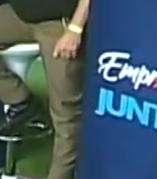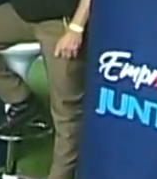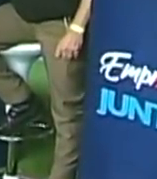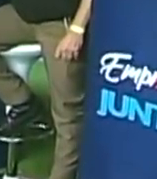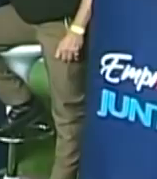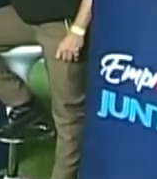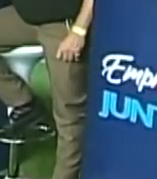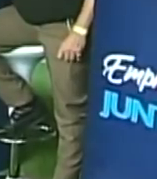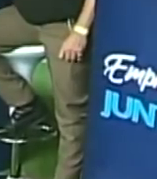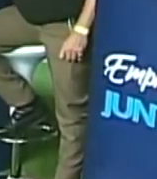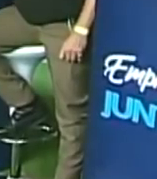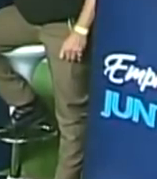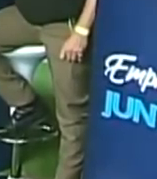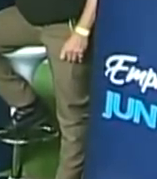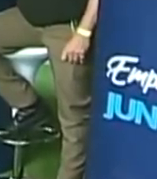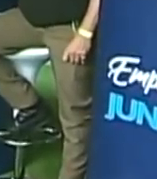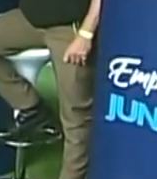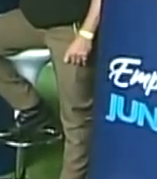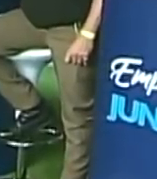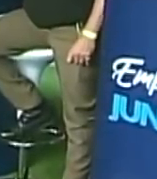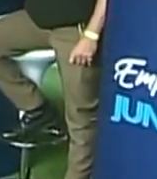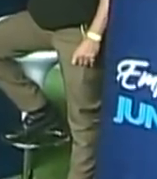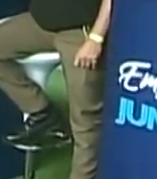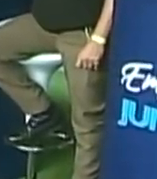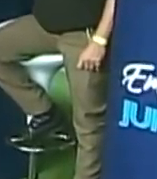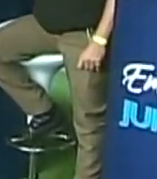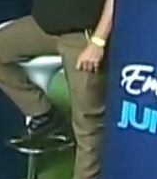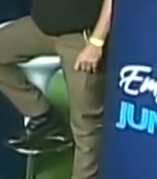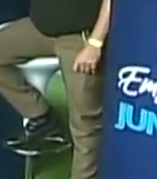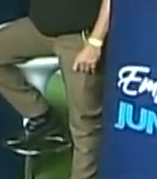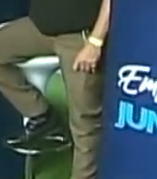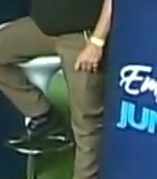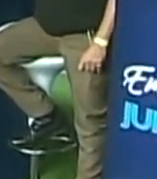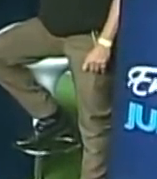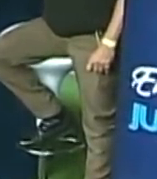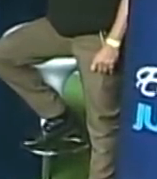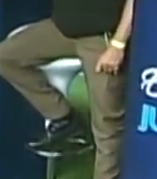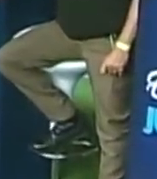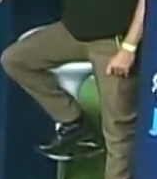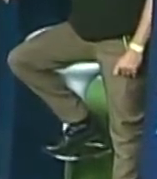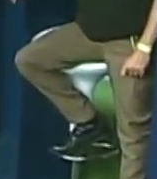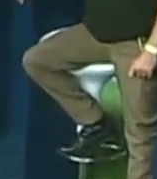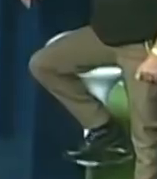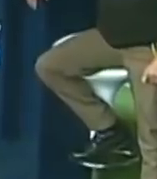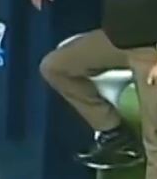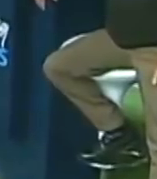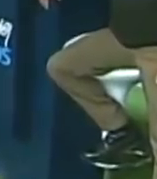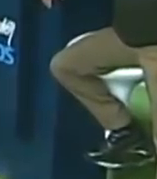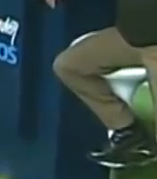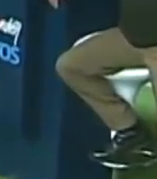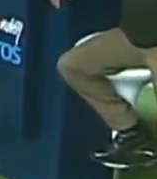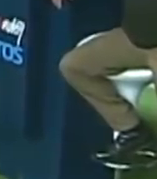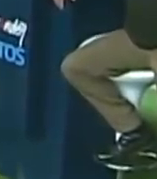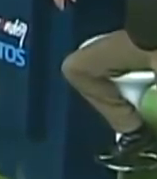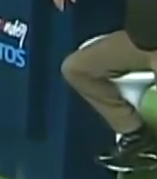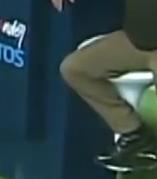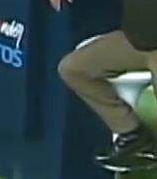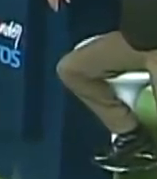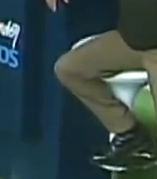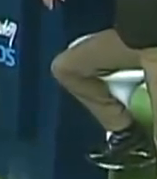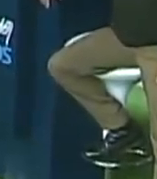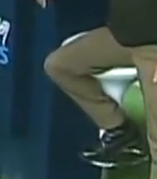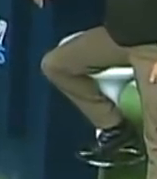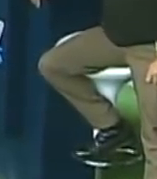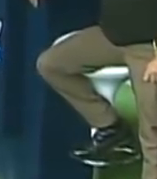las 4F, la primera de todas, es la formalización, el